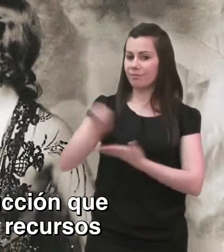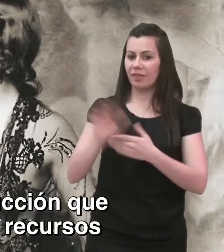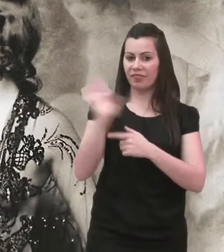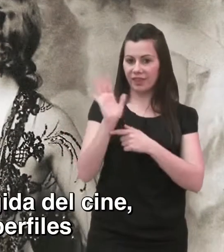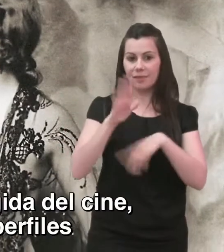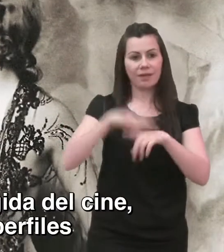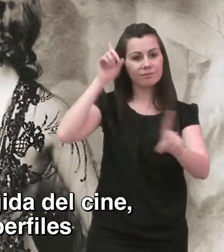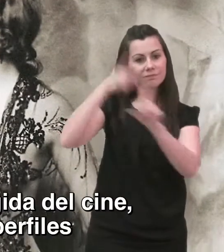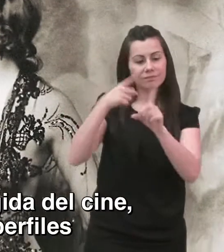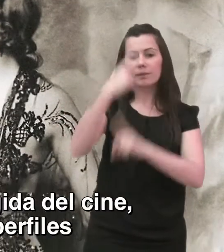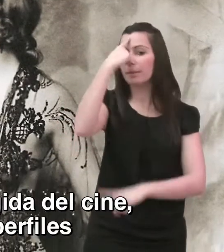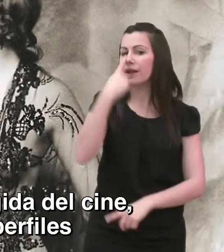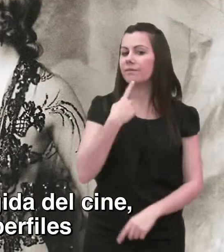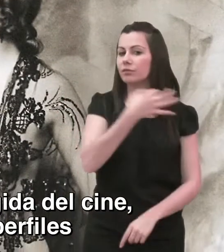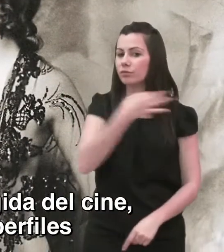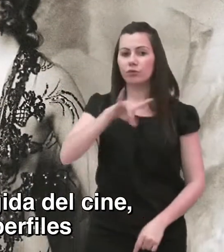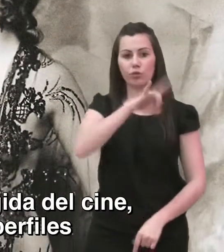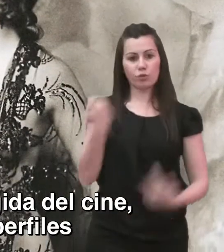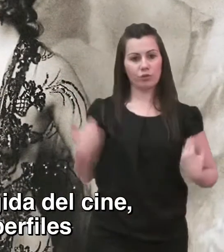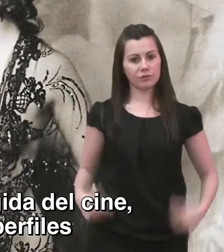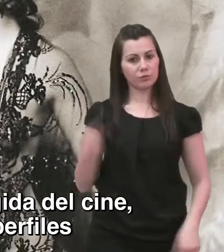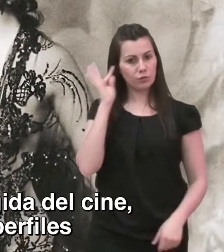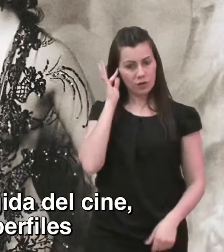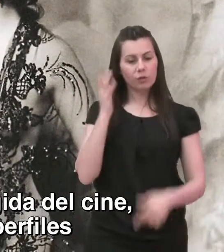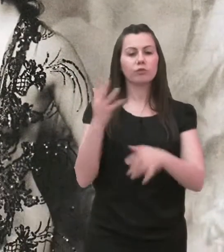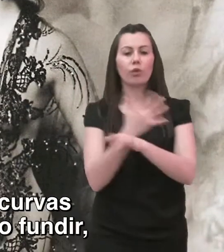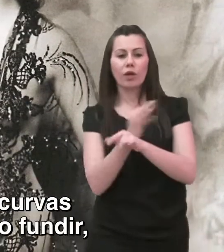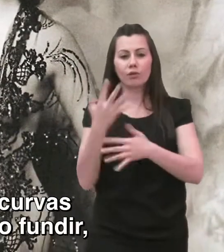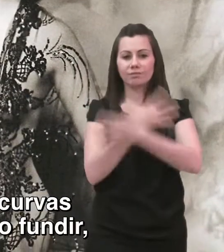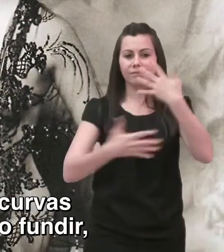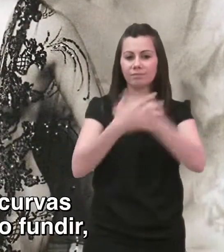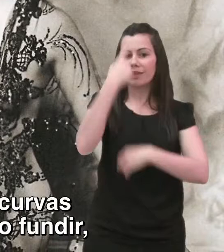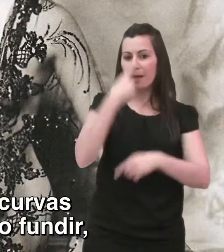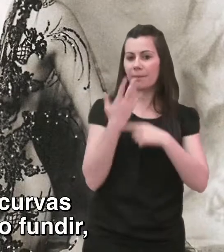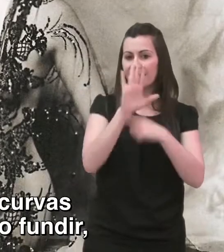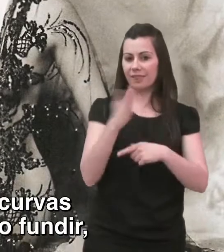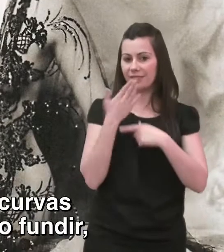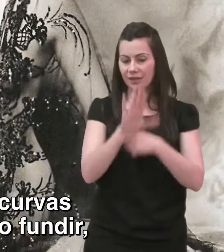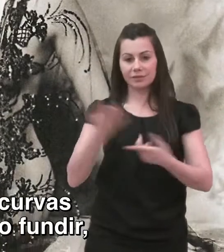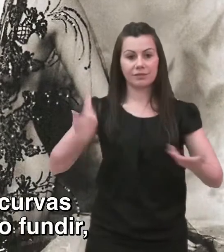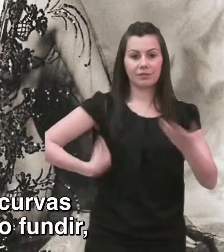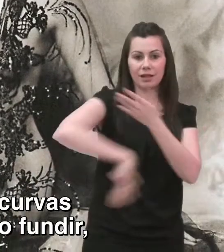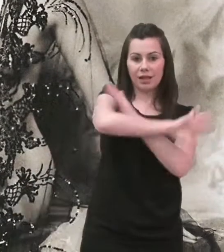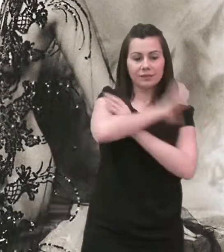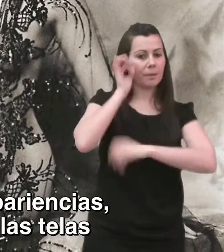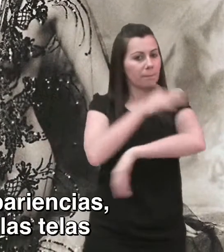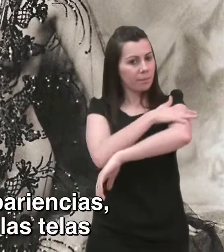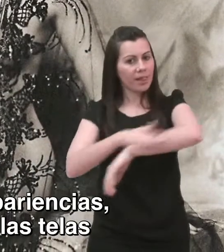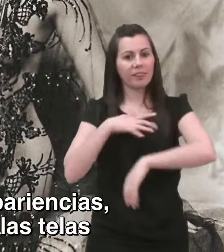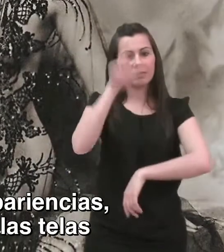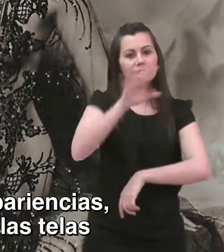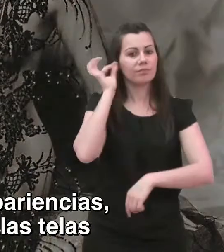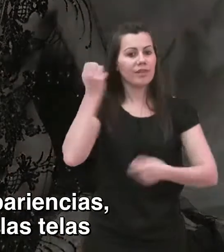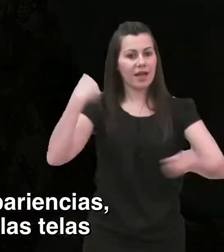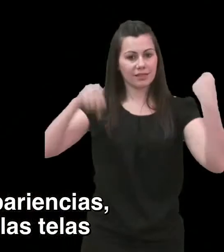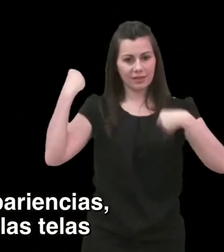aprovechaba los recursos de iluminación dirigida del cine para resaltar perfiles en el rostro y curvas en los cuerpos, o fundir, en un